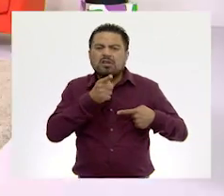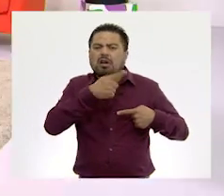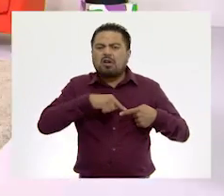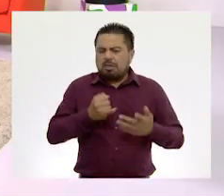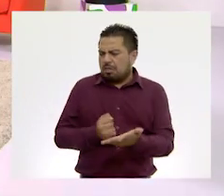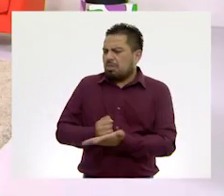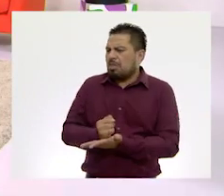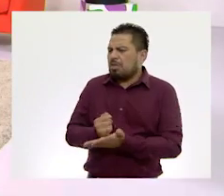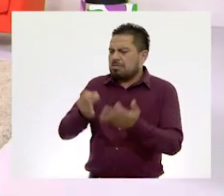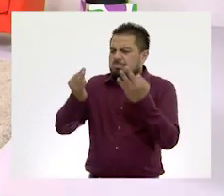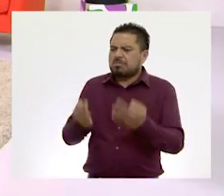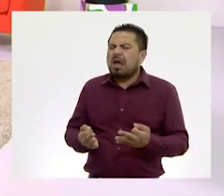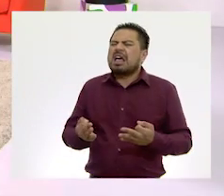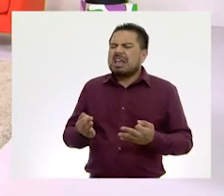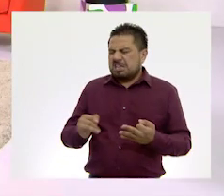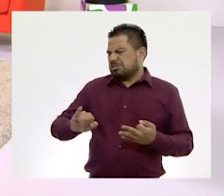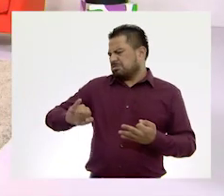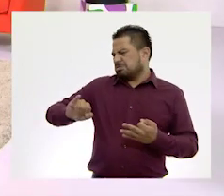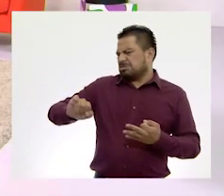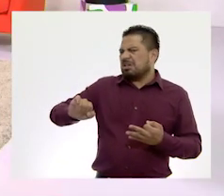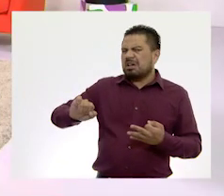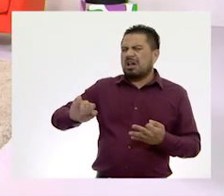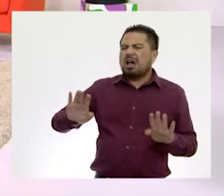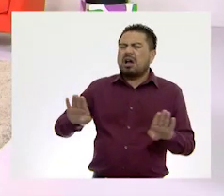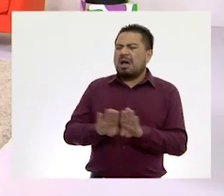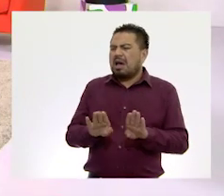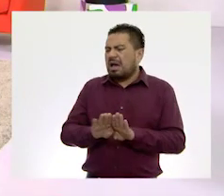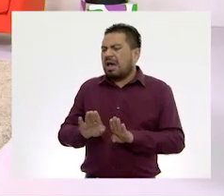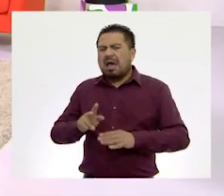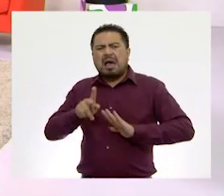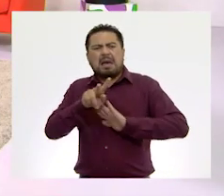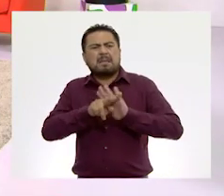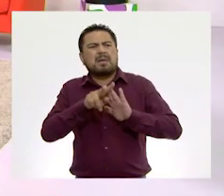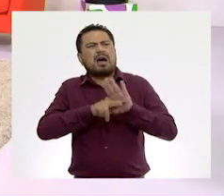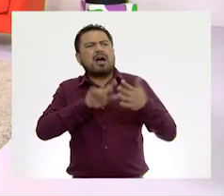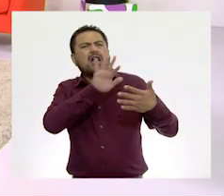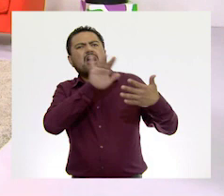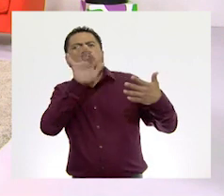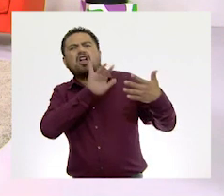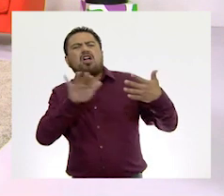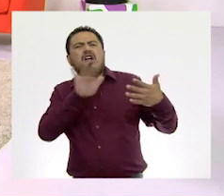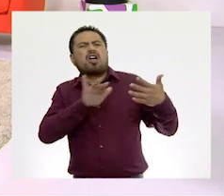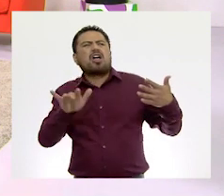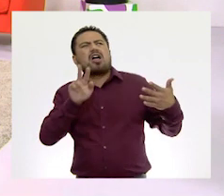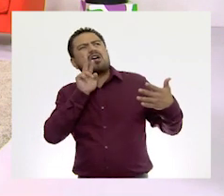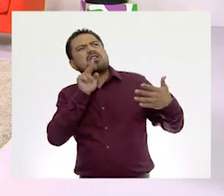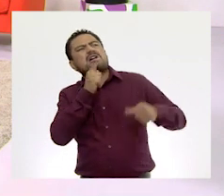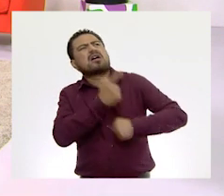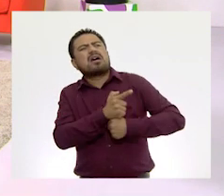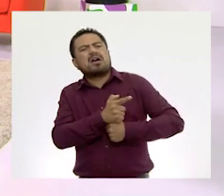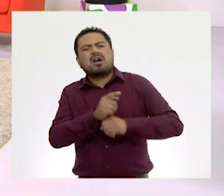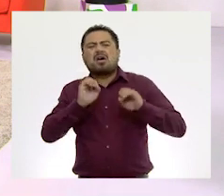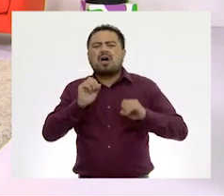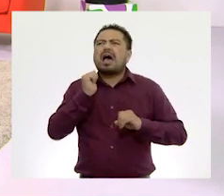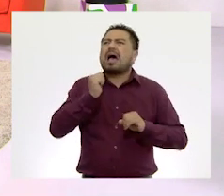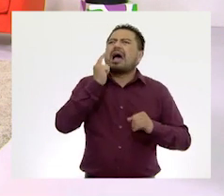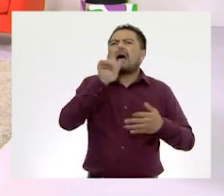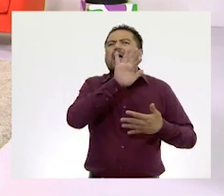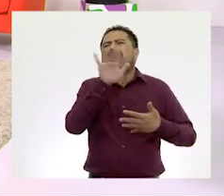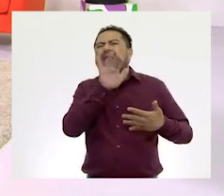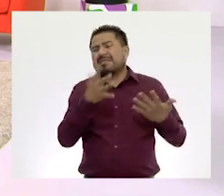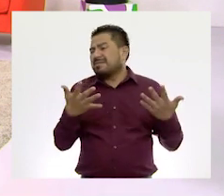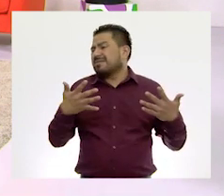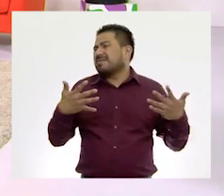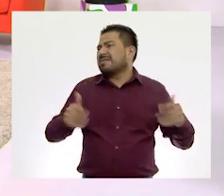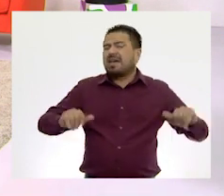por hecho y asumimos que como ya la película tiene subtítulos o el comercial tiene subtítulos o lo que sea tiene subtítulos,